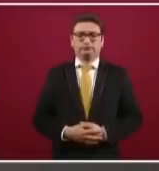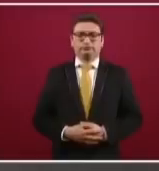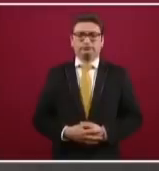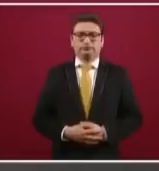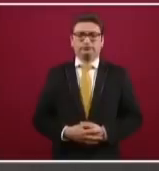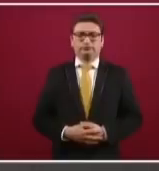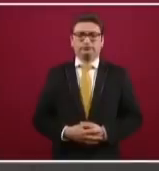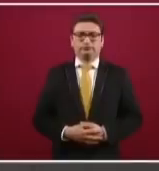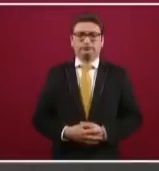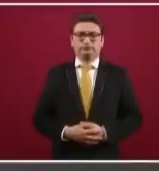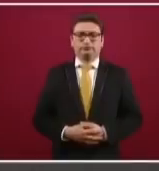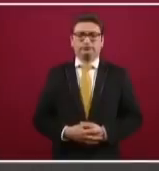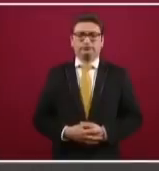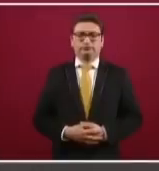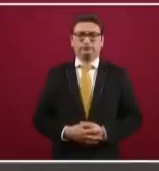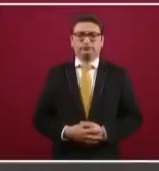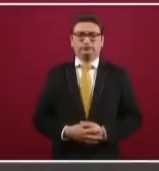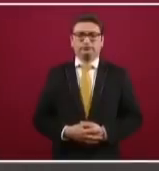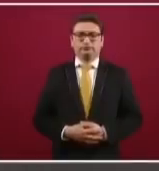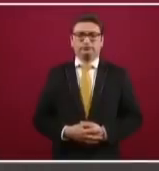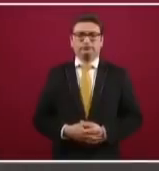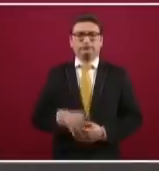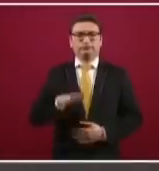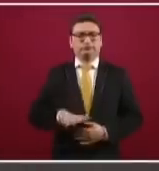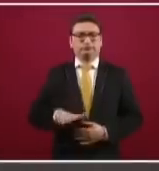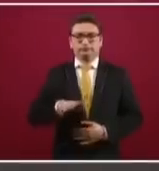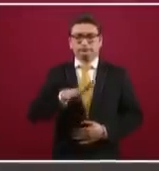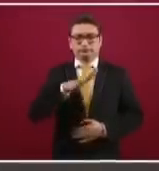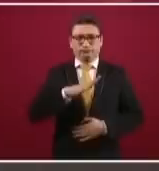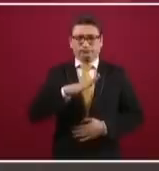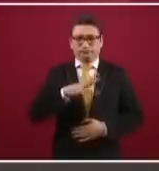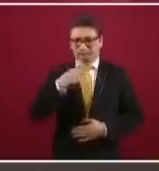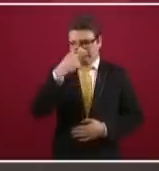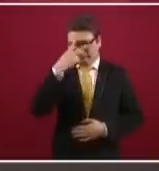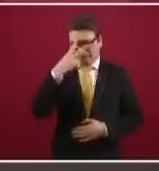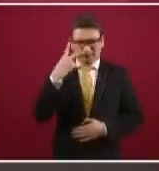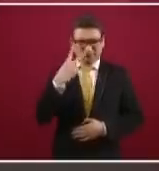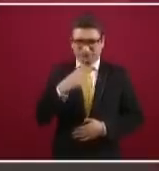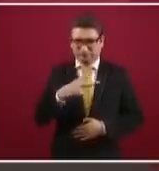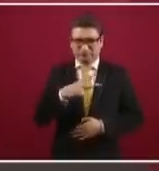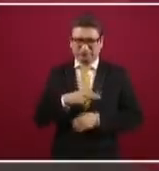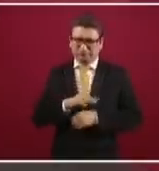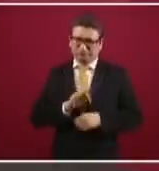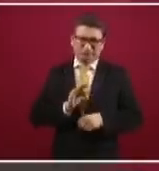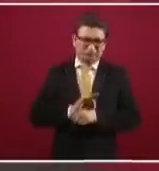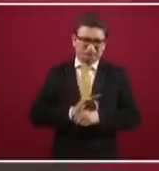los últimos momentos a la patria de la invasión